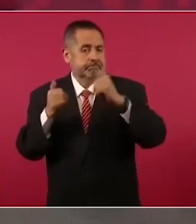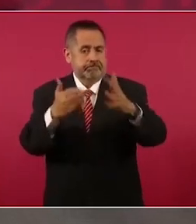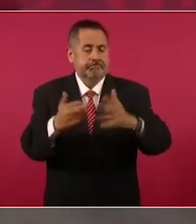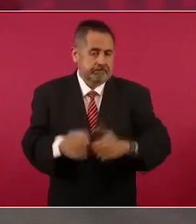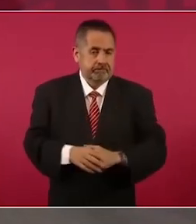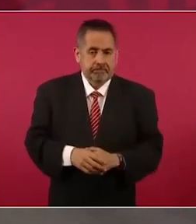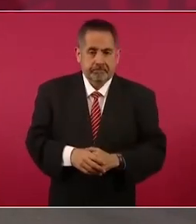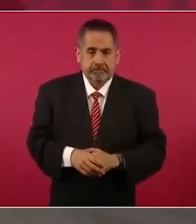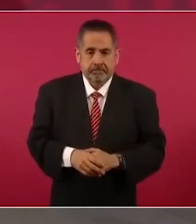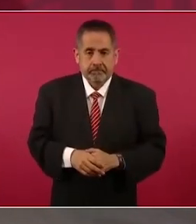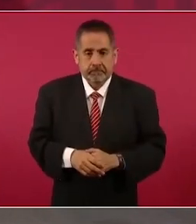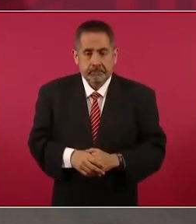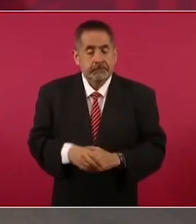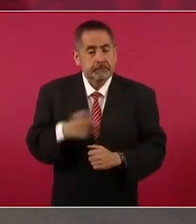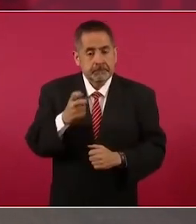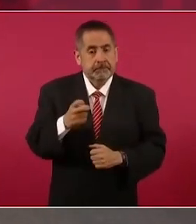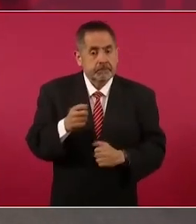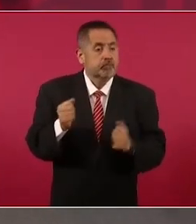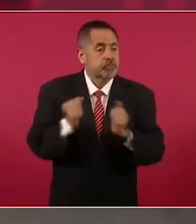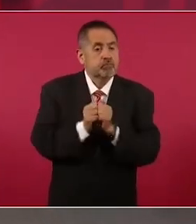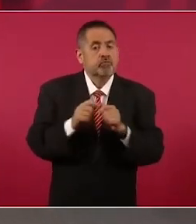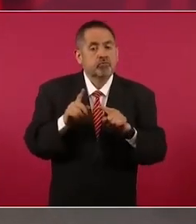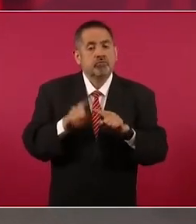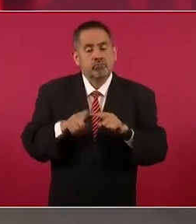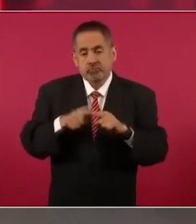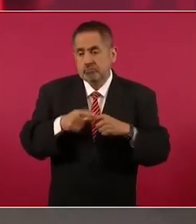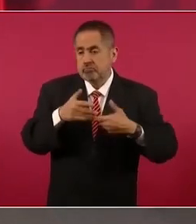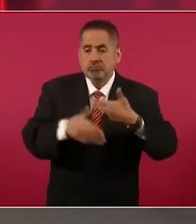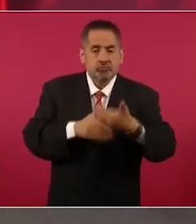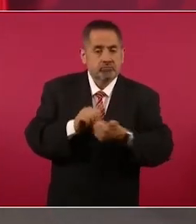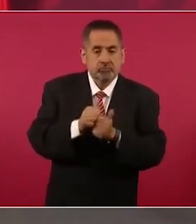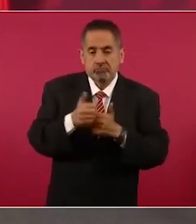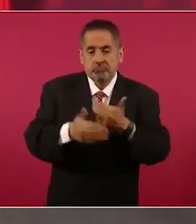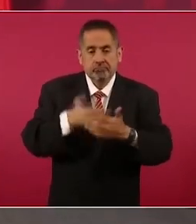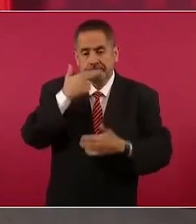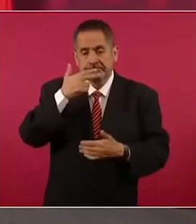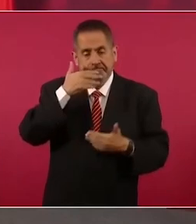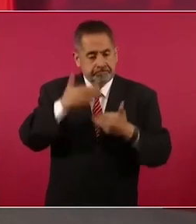Esto va acompañado del desarrollo